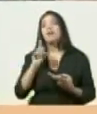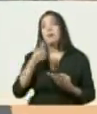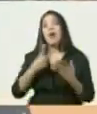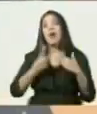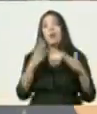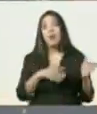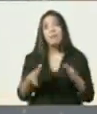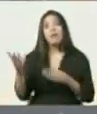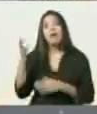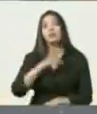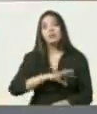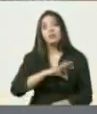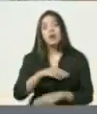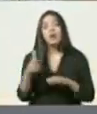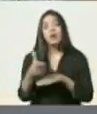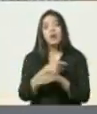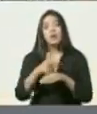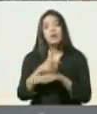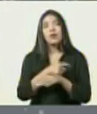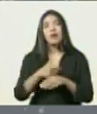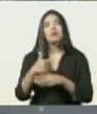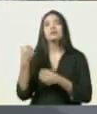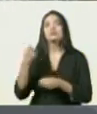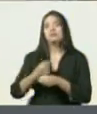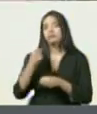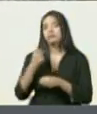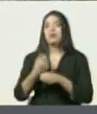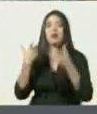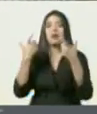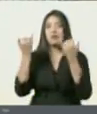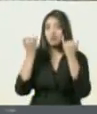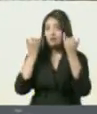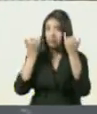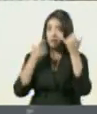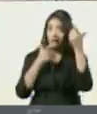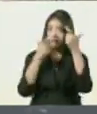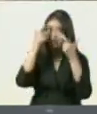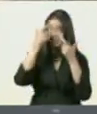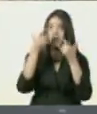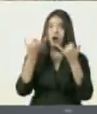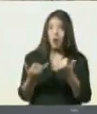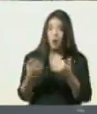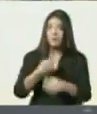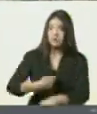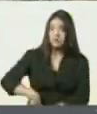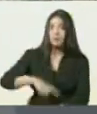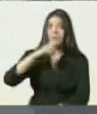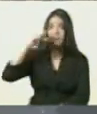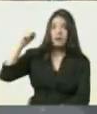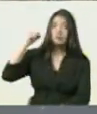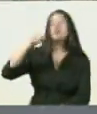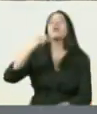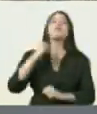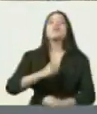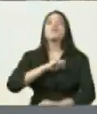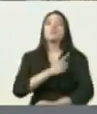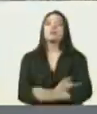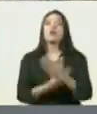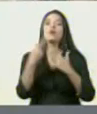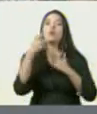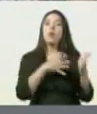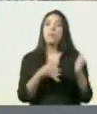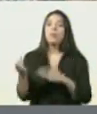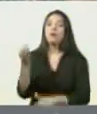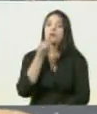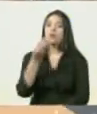programas sociales del gobierno bolivariano, legado de nuestro gigante Chávez, y que con nuestro presidente Nicolás Maduro hemos ido fortaleciendo los programas de